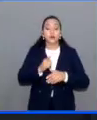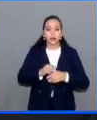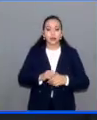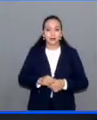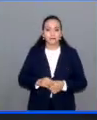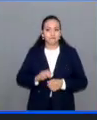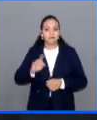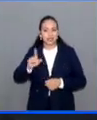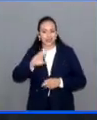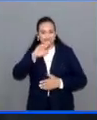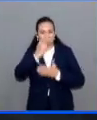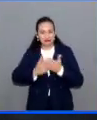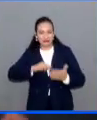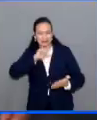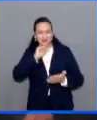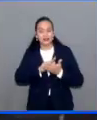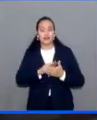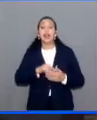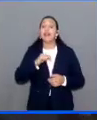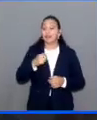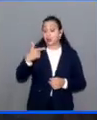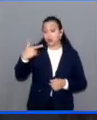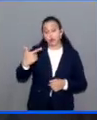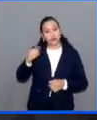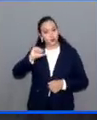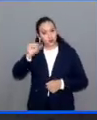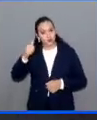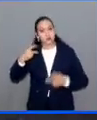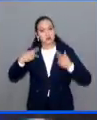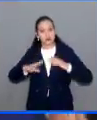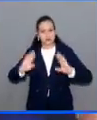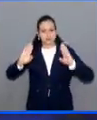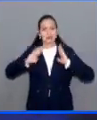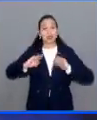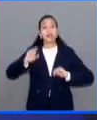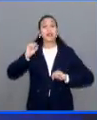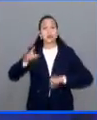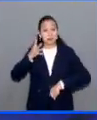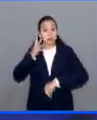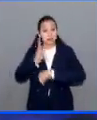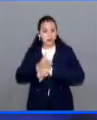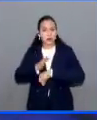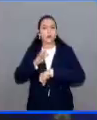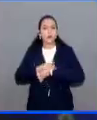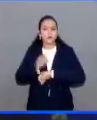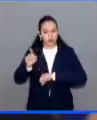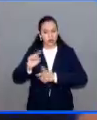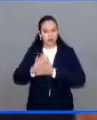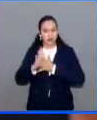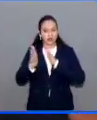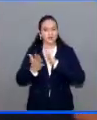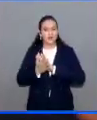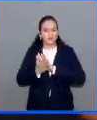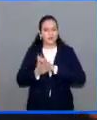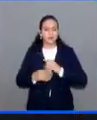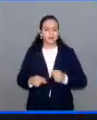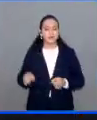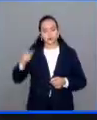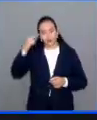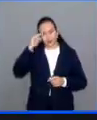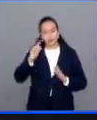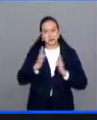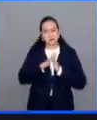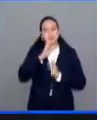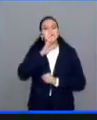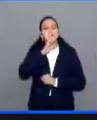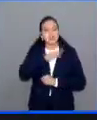fueron condenados 7 altos mandos militares, quienes conspiraron con Bolsonaro para no entregar el poder a Inácio Lula da Silva,